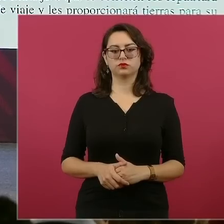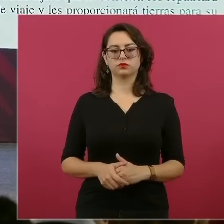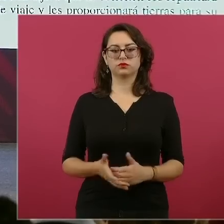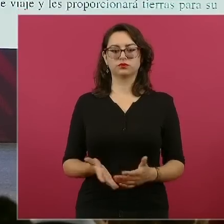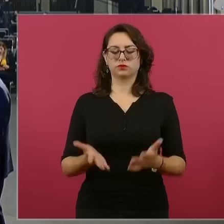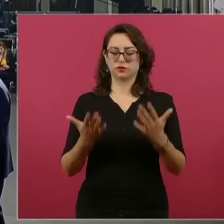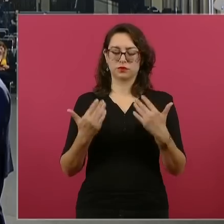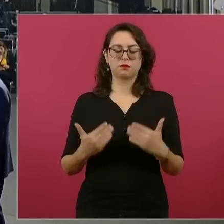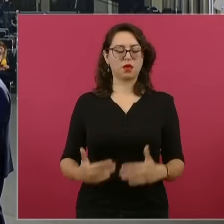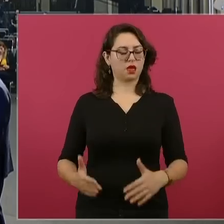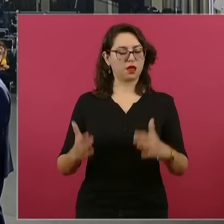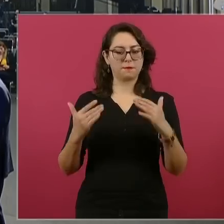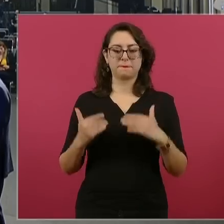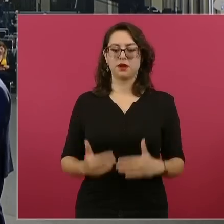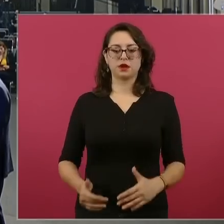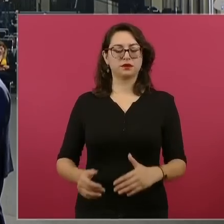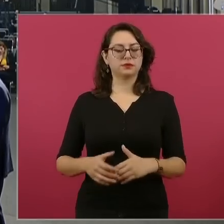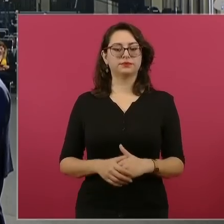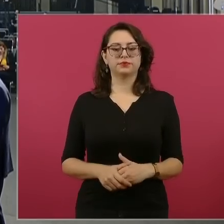Adelante, adelante.